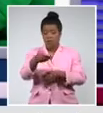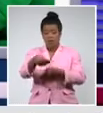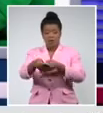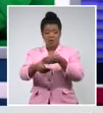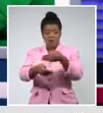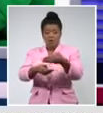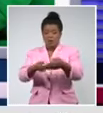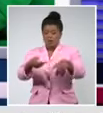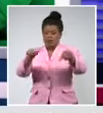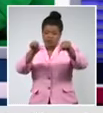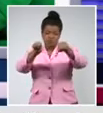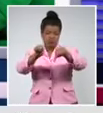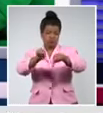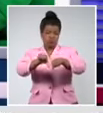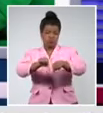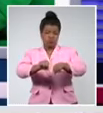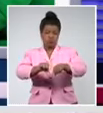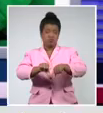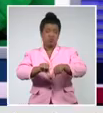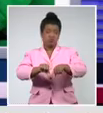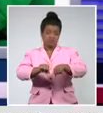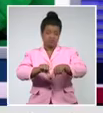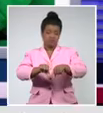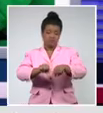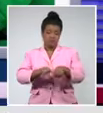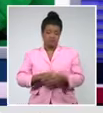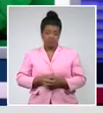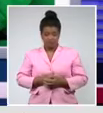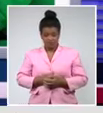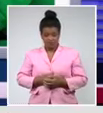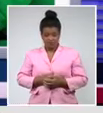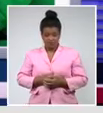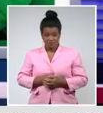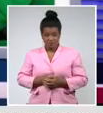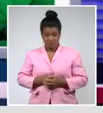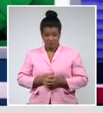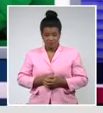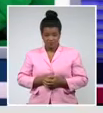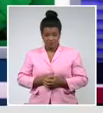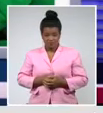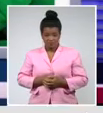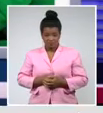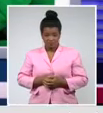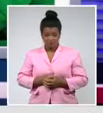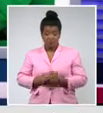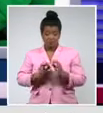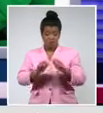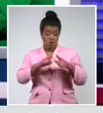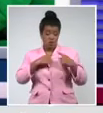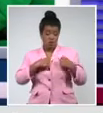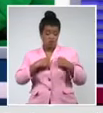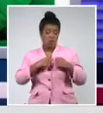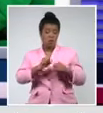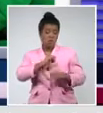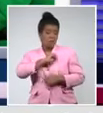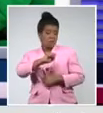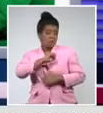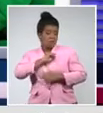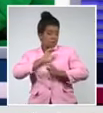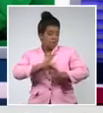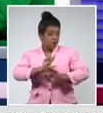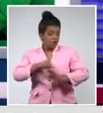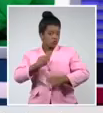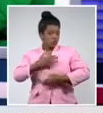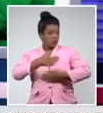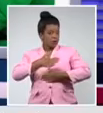anteriormente, pues hizo un cuadro de shock, una parada cardíaca, se realizaron las maniobras de